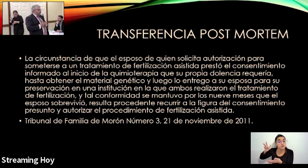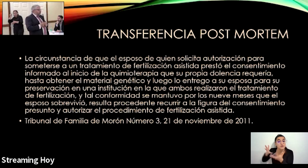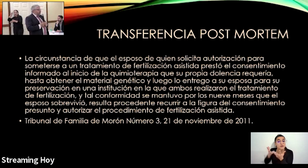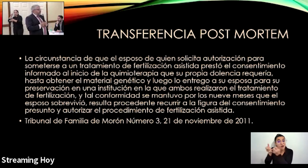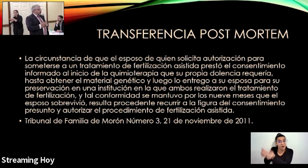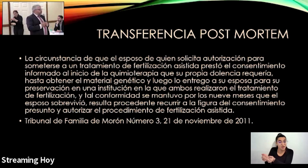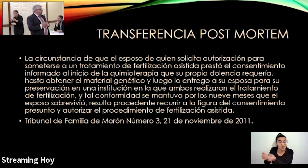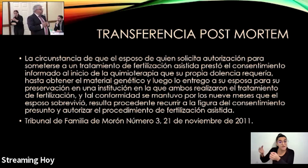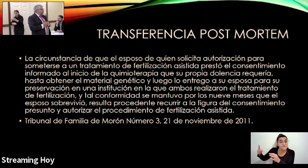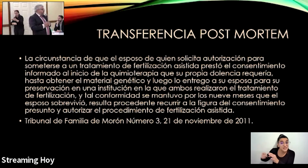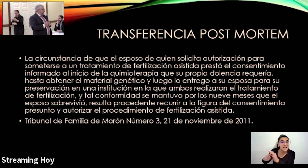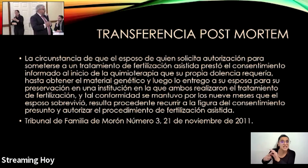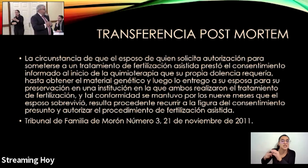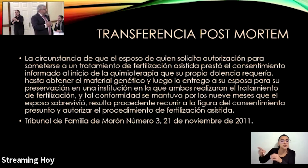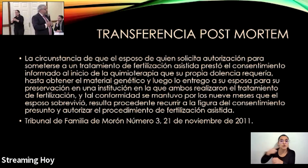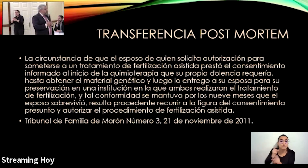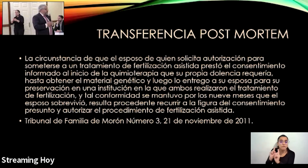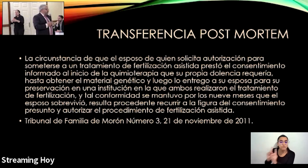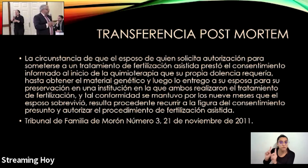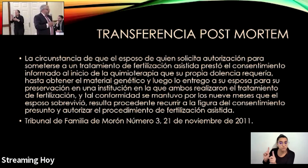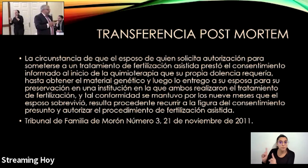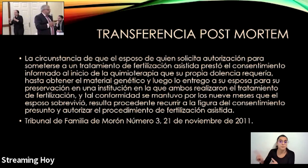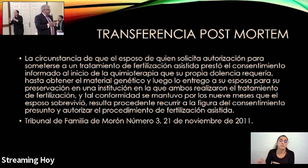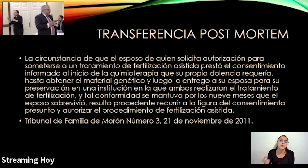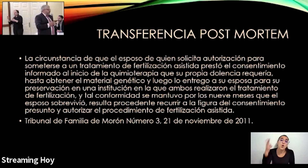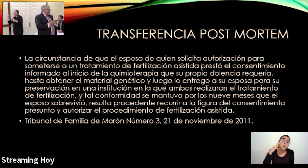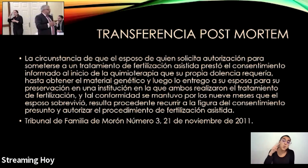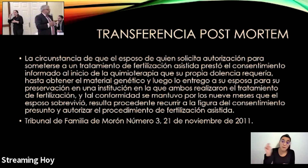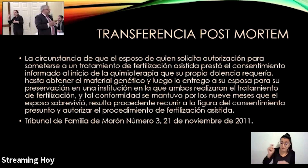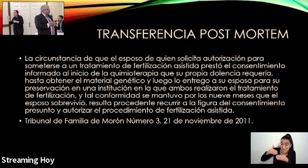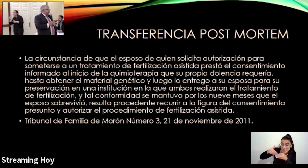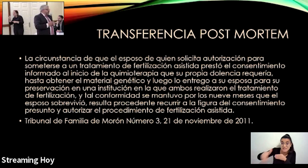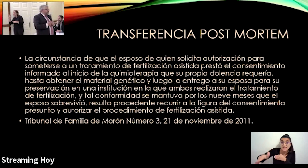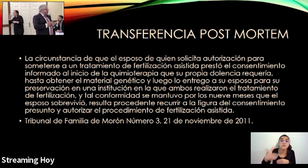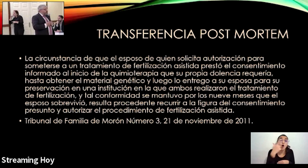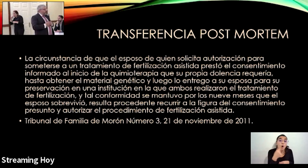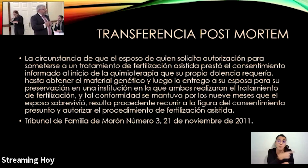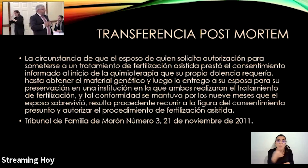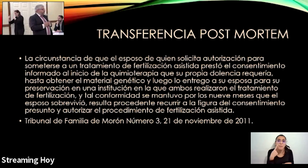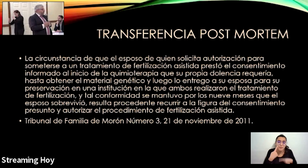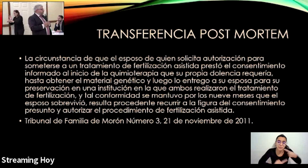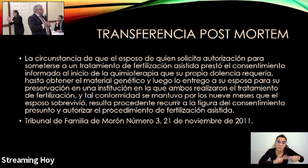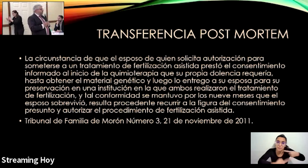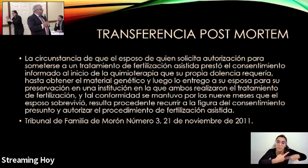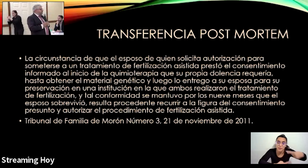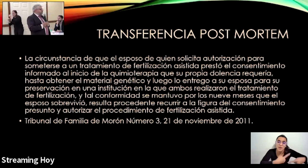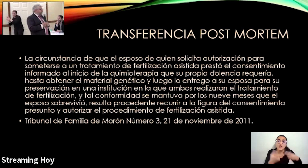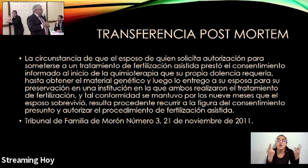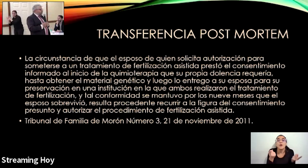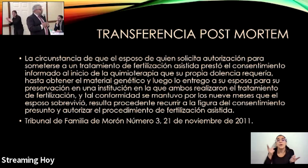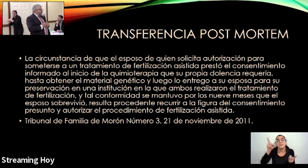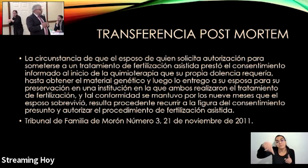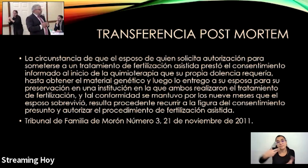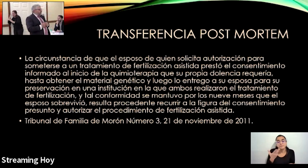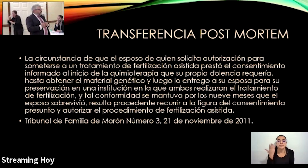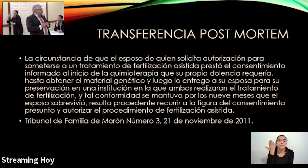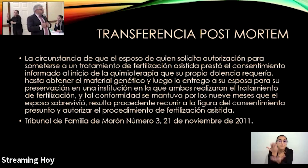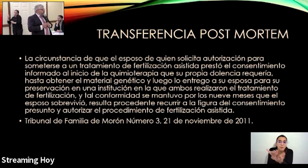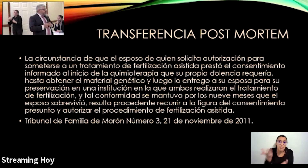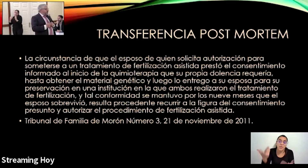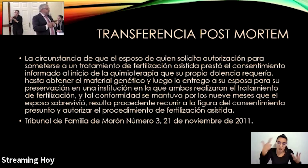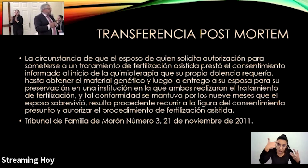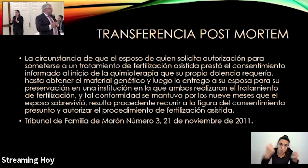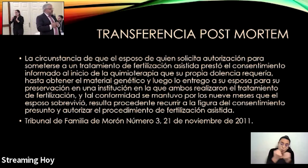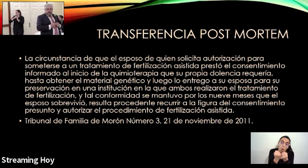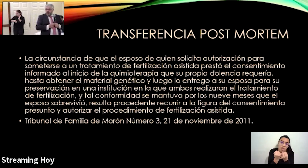conformidad se mantuvo por los 9 meses que el esposo sobrevivió, resulta procedente recurrir a la figura del consentimiento